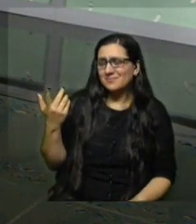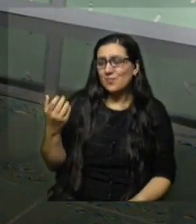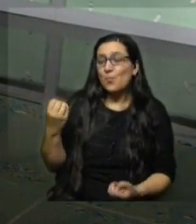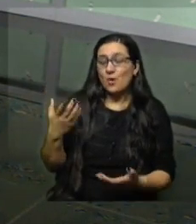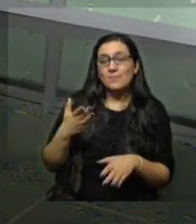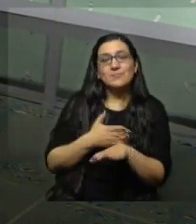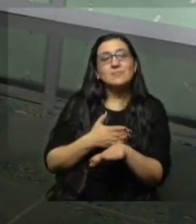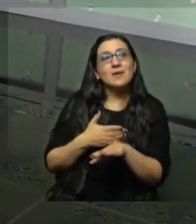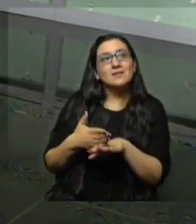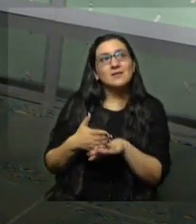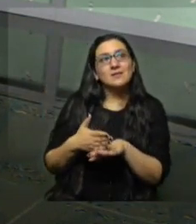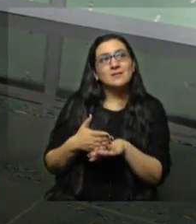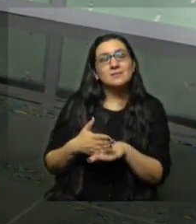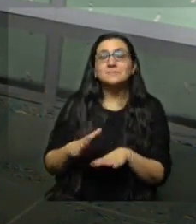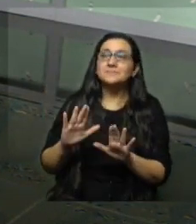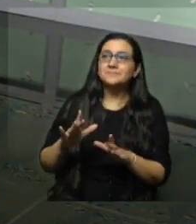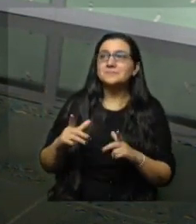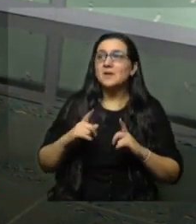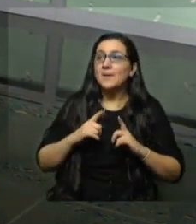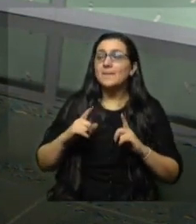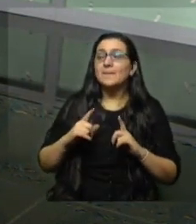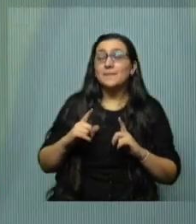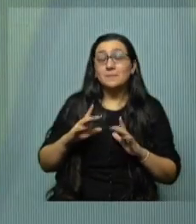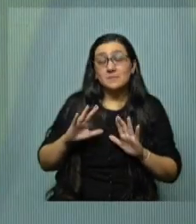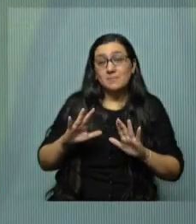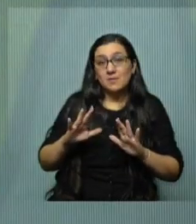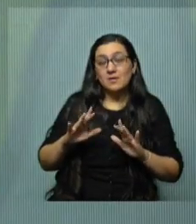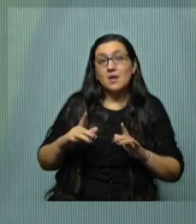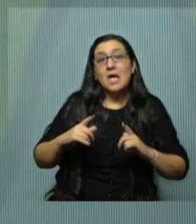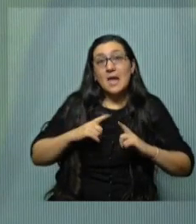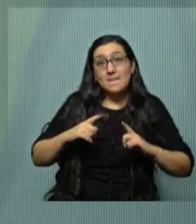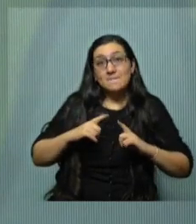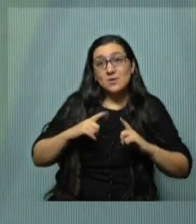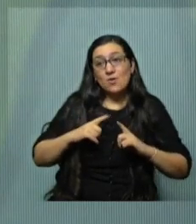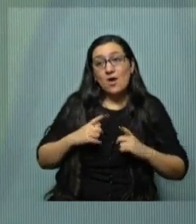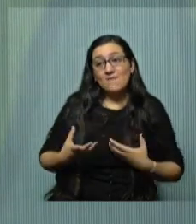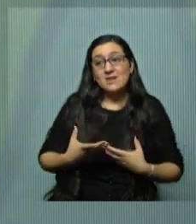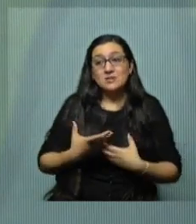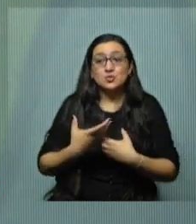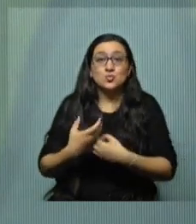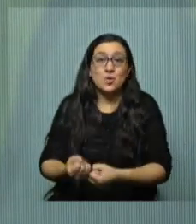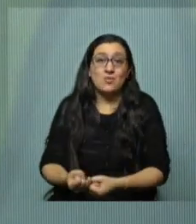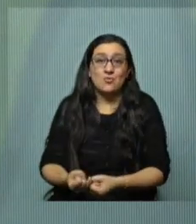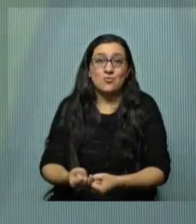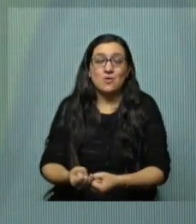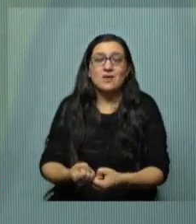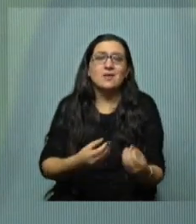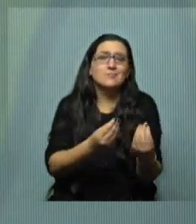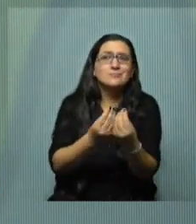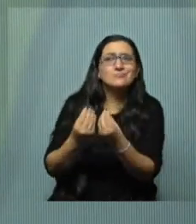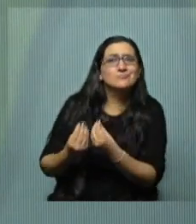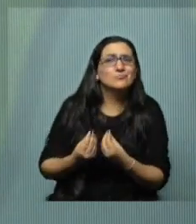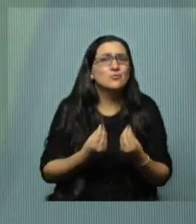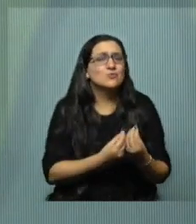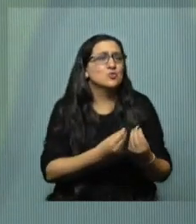después espero haber contribuido, ¿no? De forma muy humilde a poner a un montón de